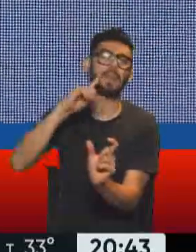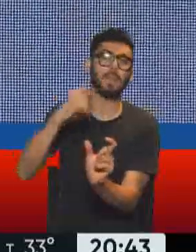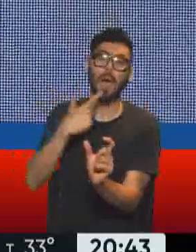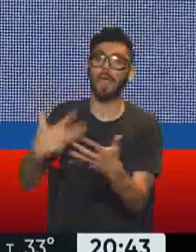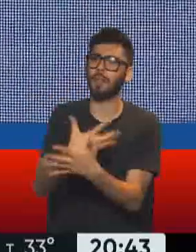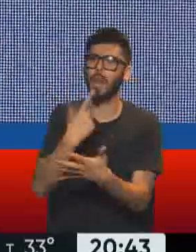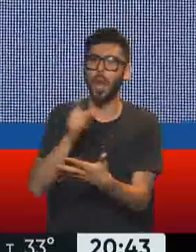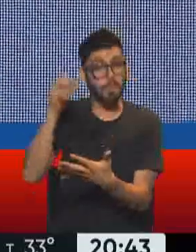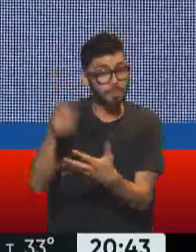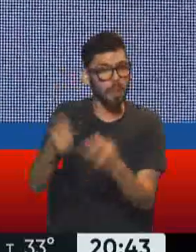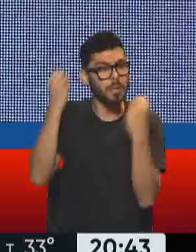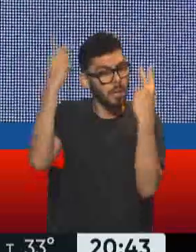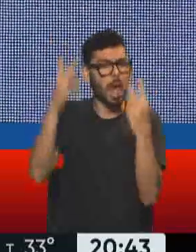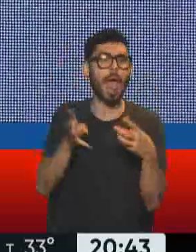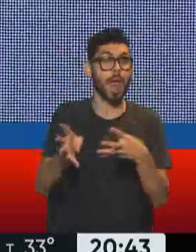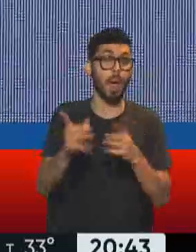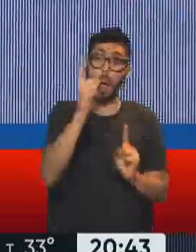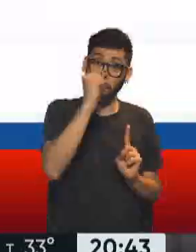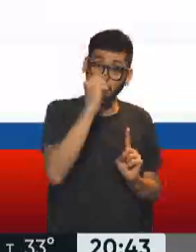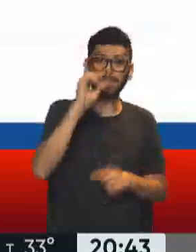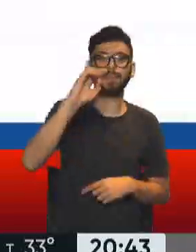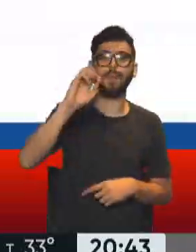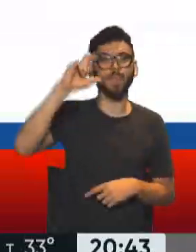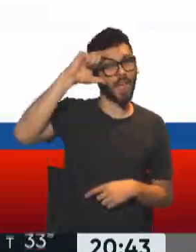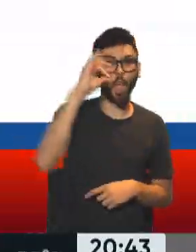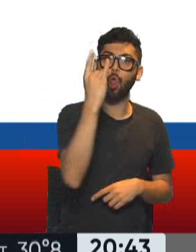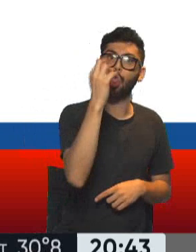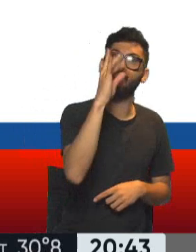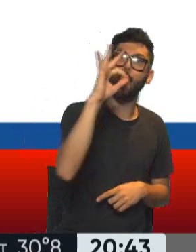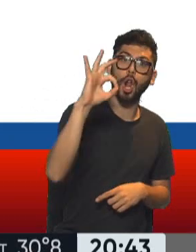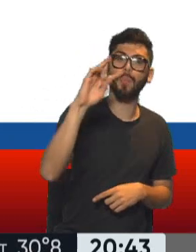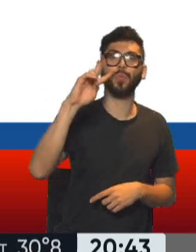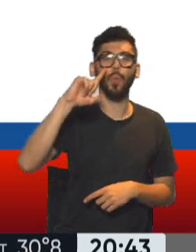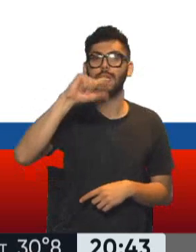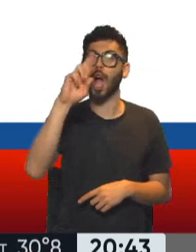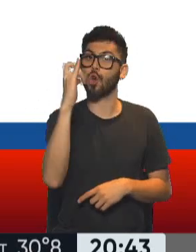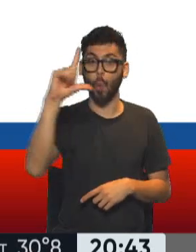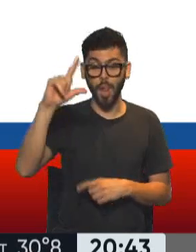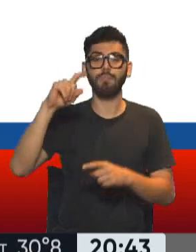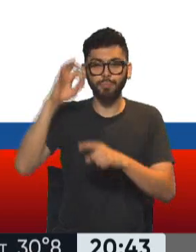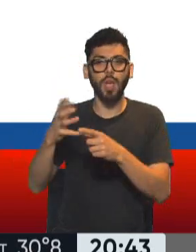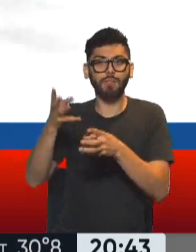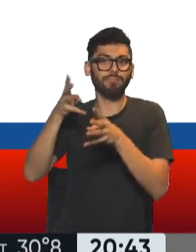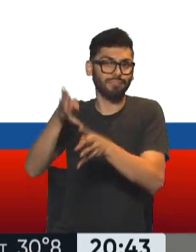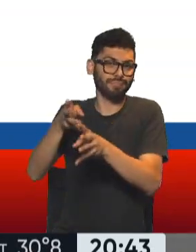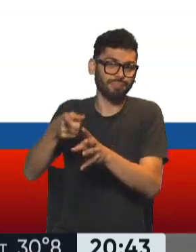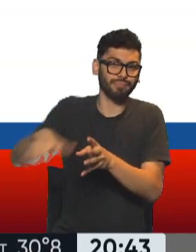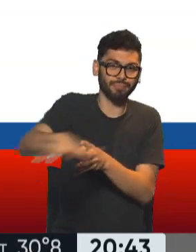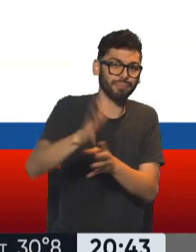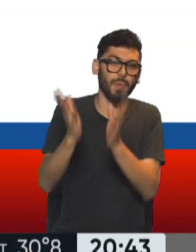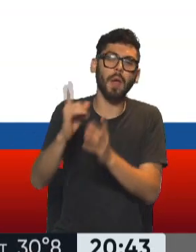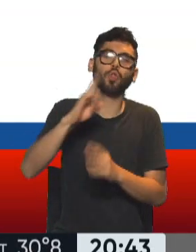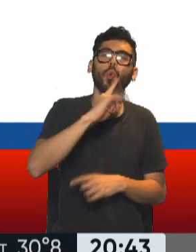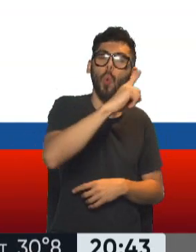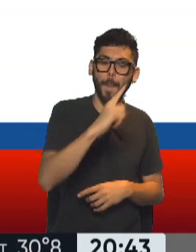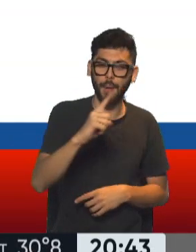la subversión su padre eduardo villarroel participó del plan de exterminio operativo independencia en tucumán en mil